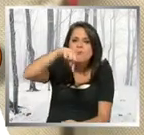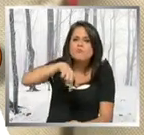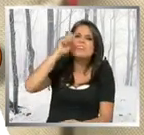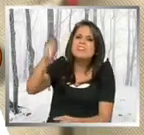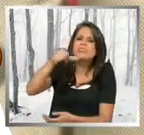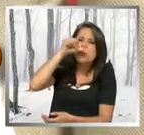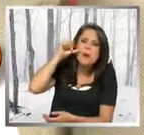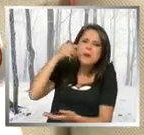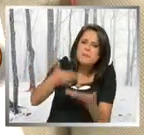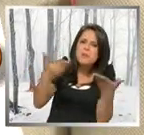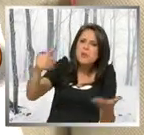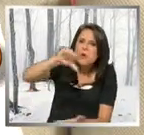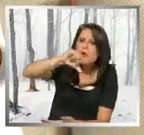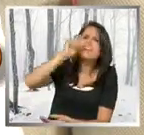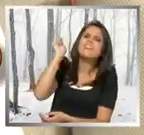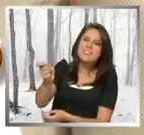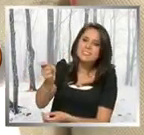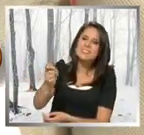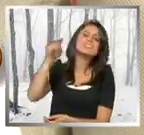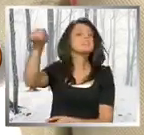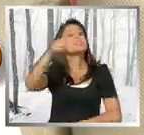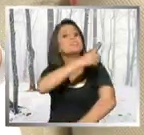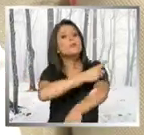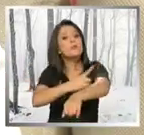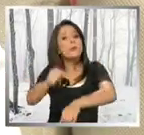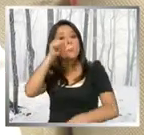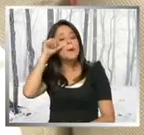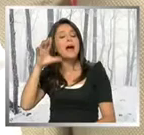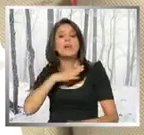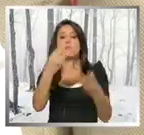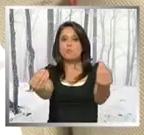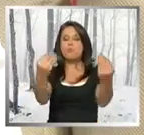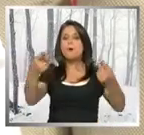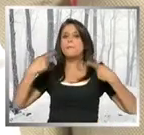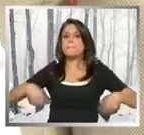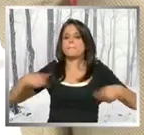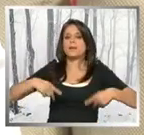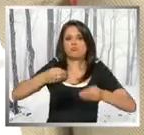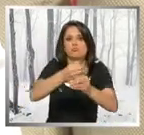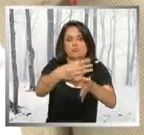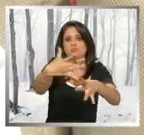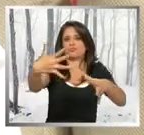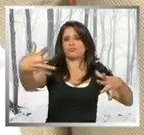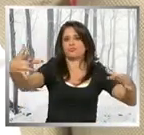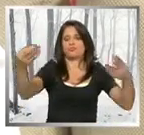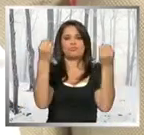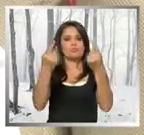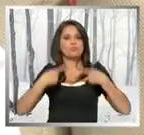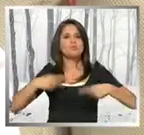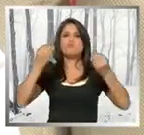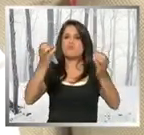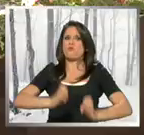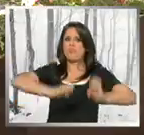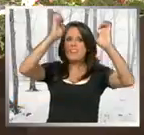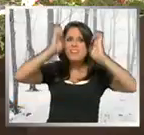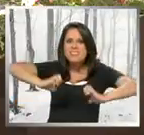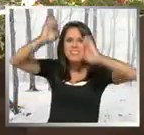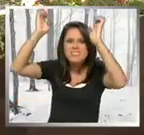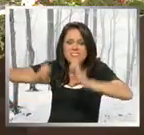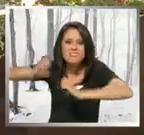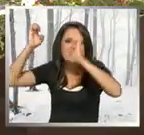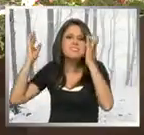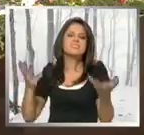Benito Juárez, que como bien dices, es una delegación con un desarrollo urbanístico impresionante. Muchos edificios, ¿no?